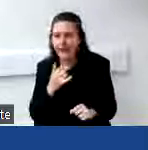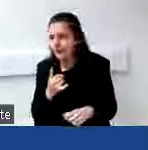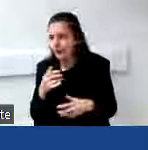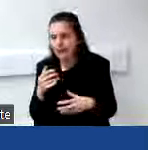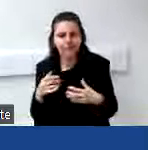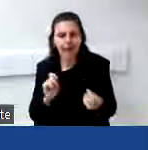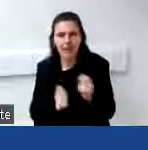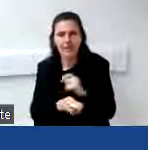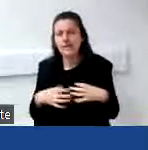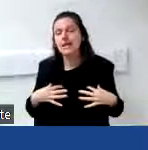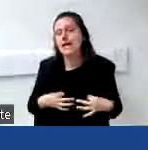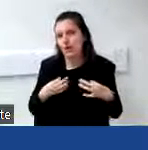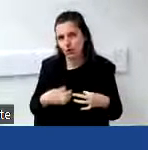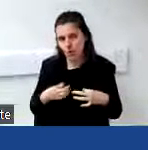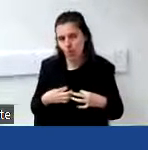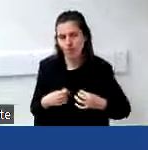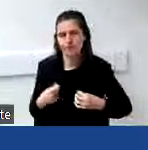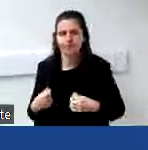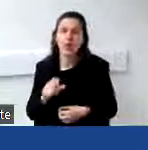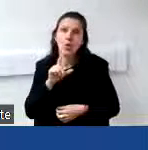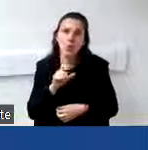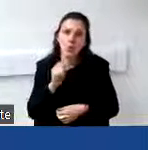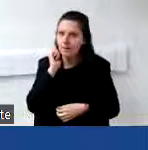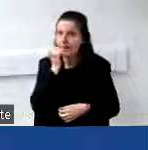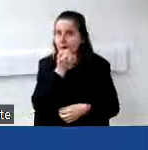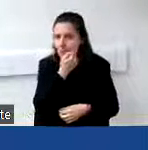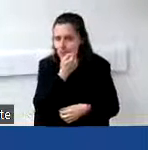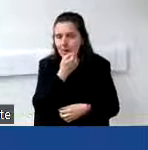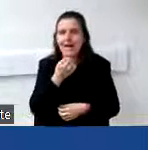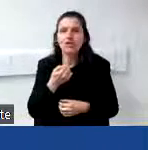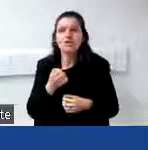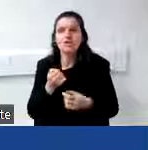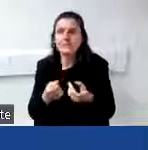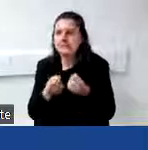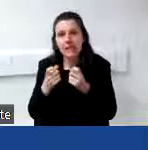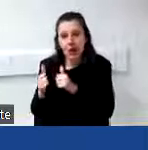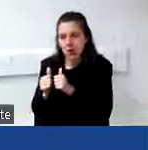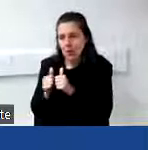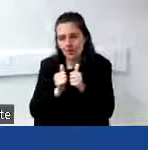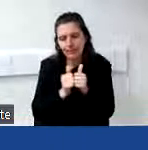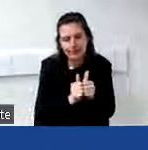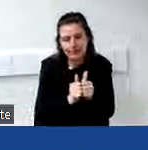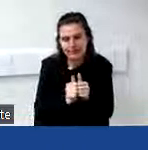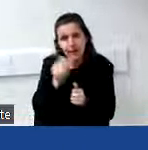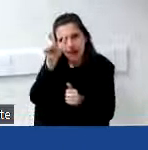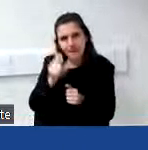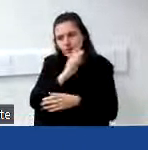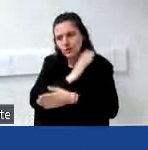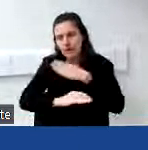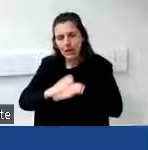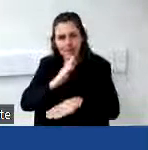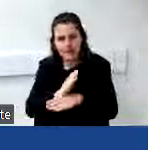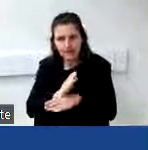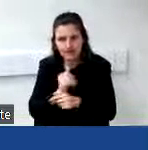la persona que esté acompañada por alguien que ella elija, o sea que la persona elija, porque normalmente a veces sucede que